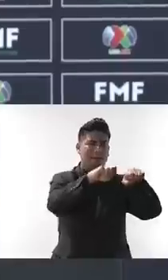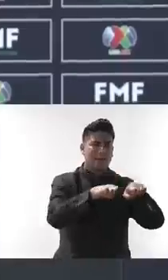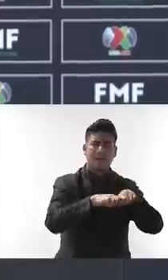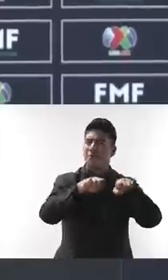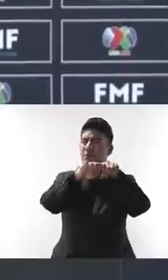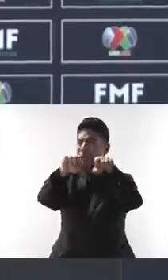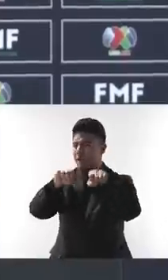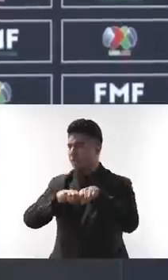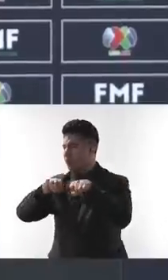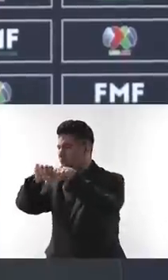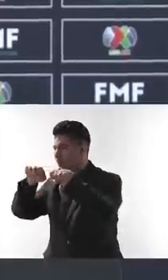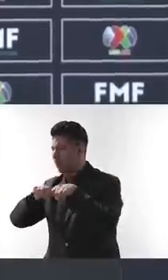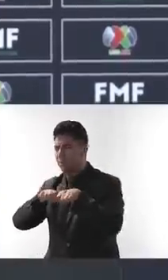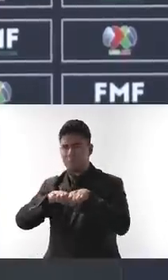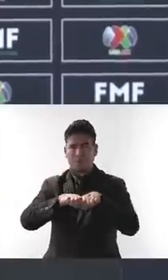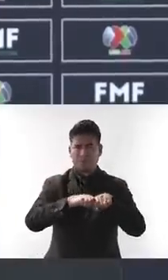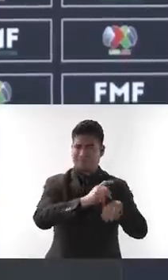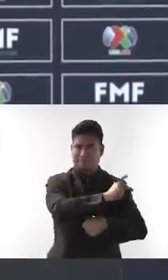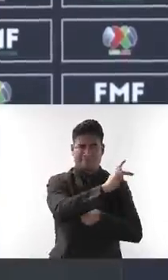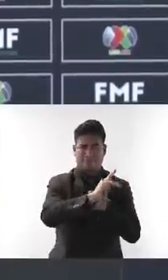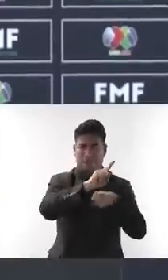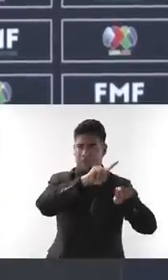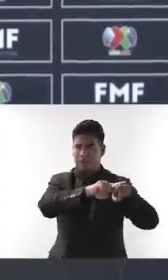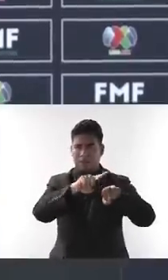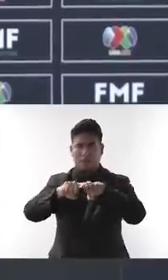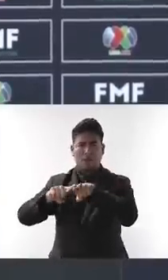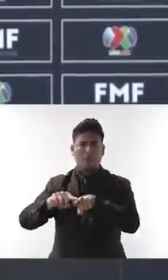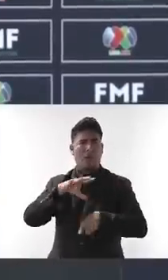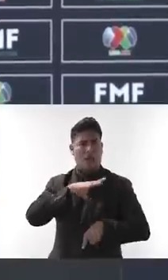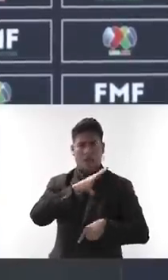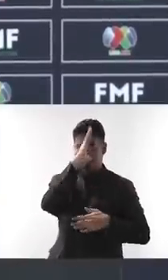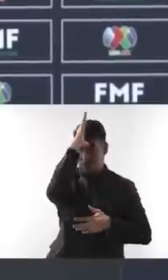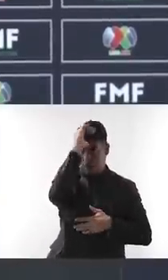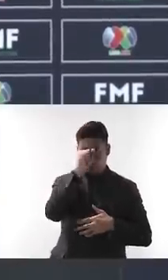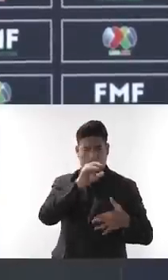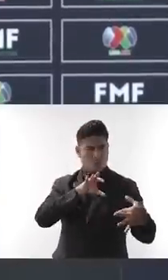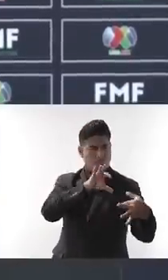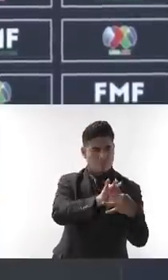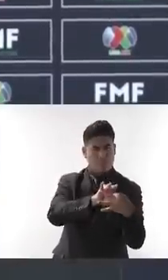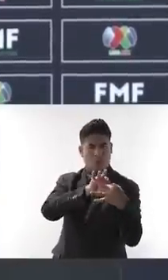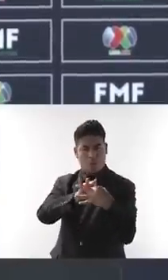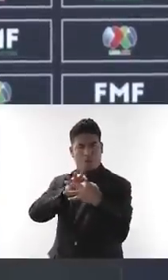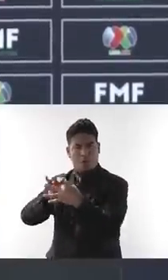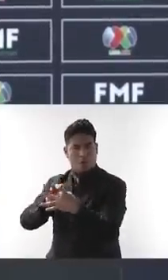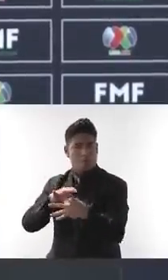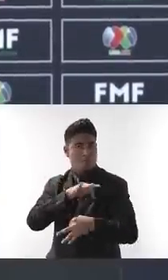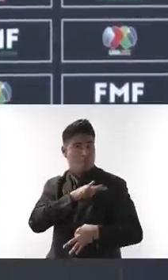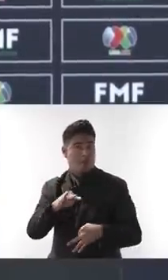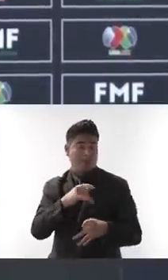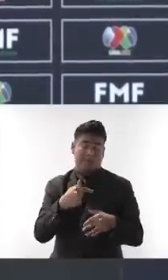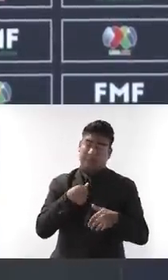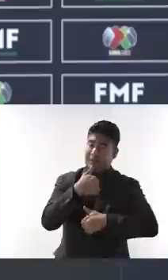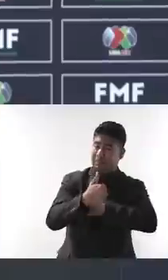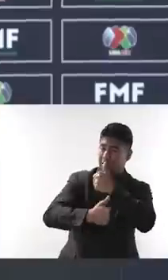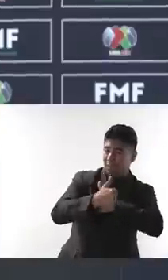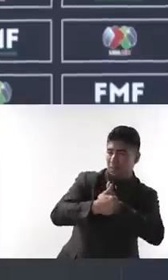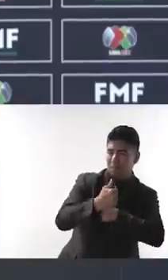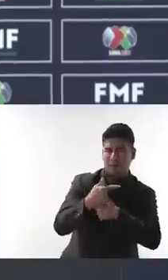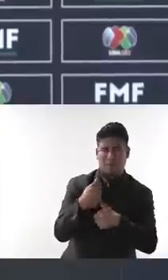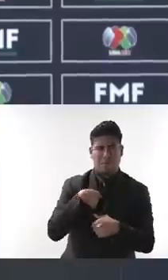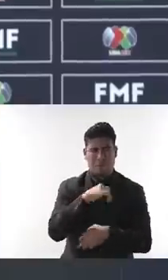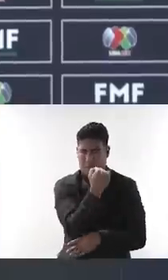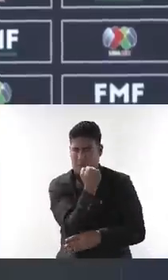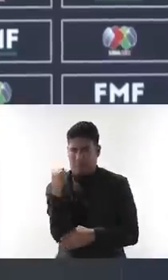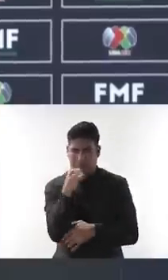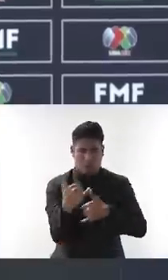se llegan a convenios donde se comparte el riesgo respecto al talento de los jugadores. Lo hace muy bien Holanda.